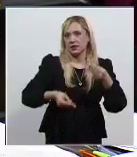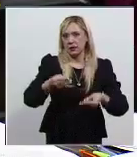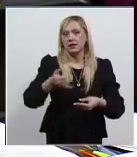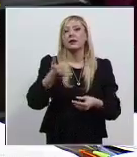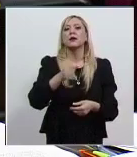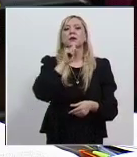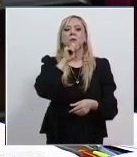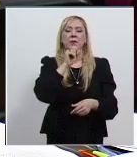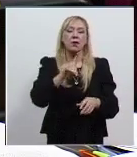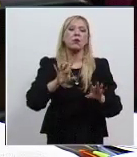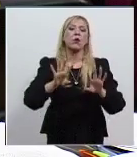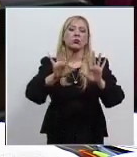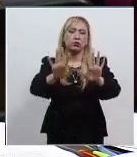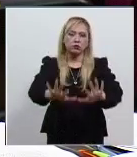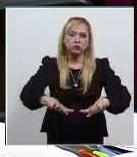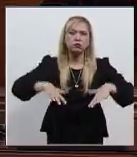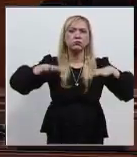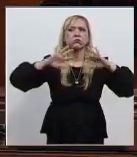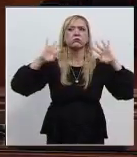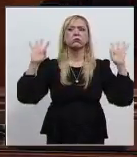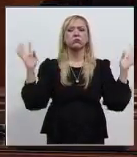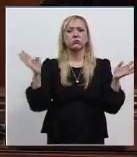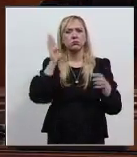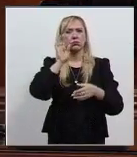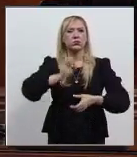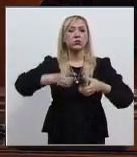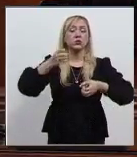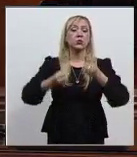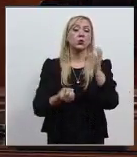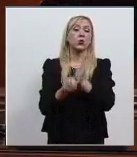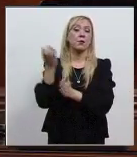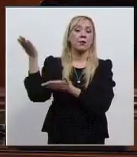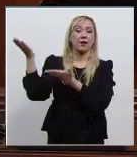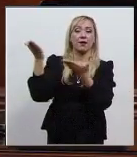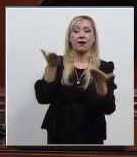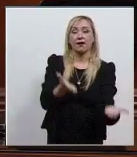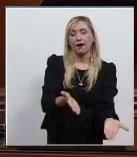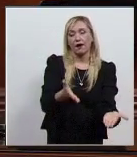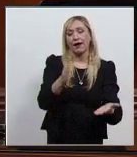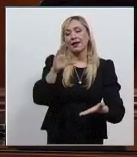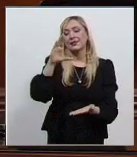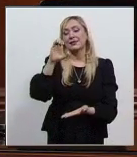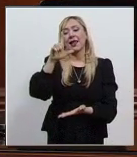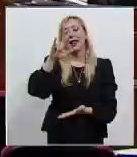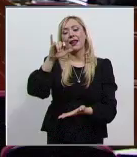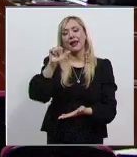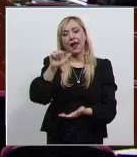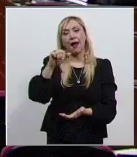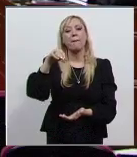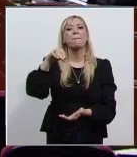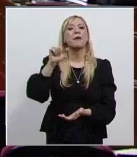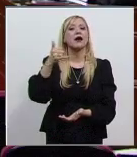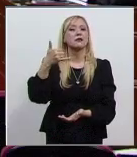de plenos, darán la bienvenida a la nueva consejera de la Judicatura Federal, Celia